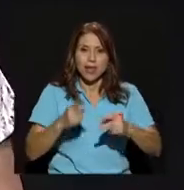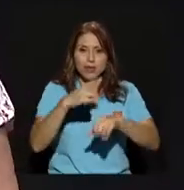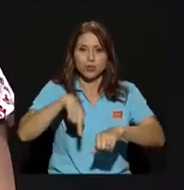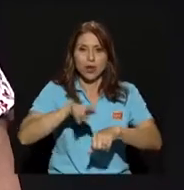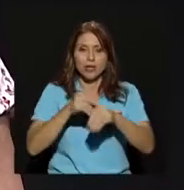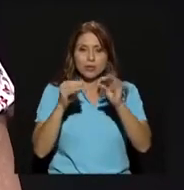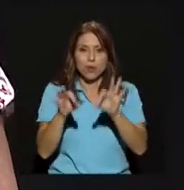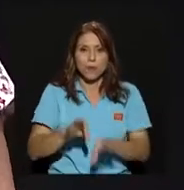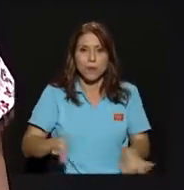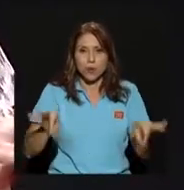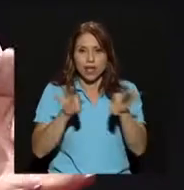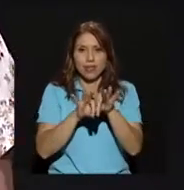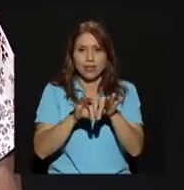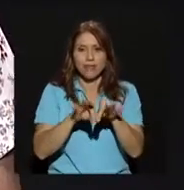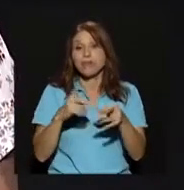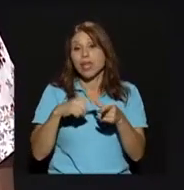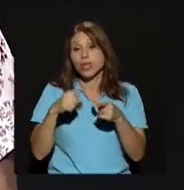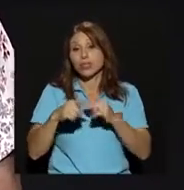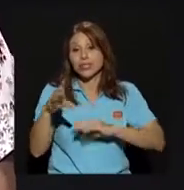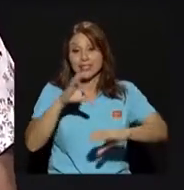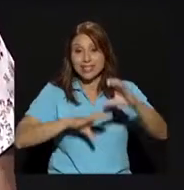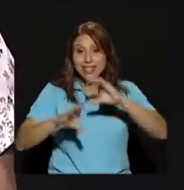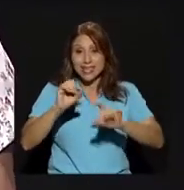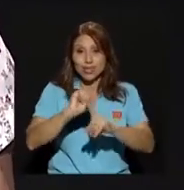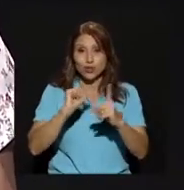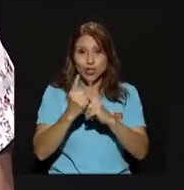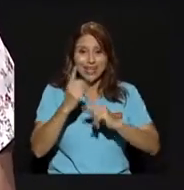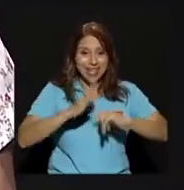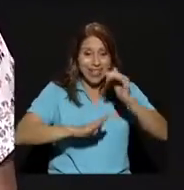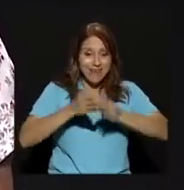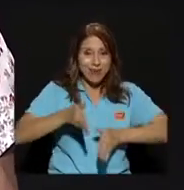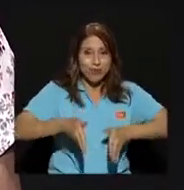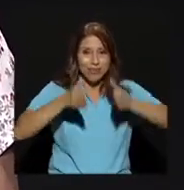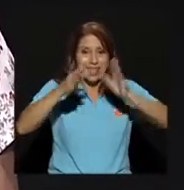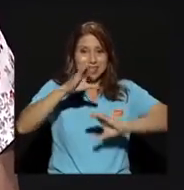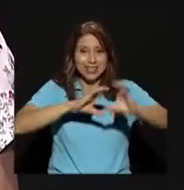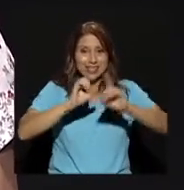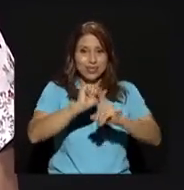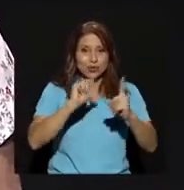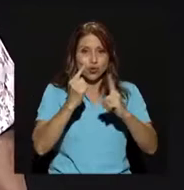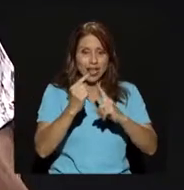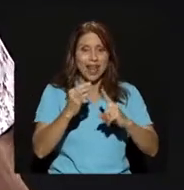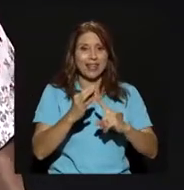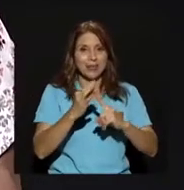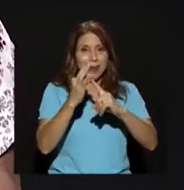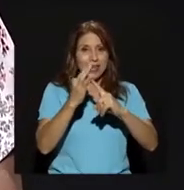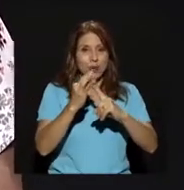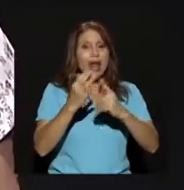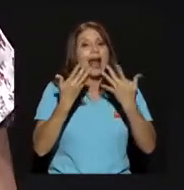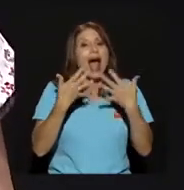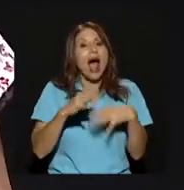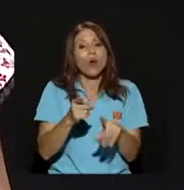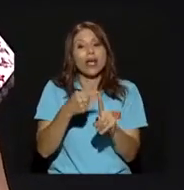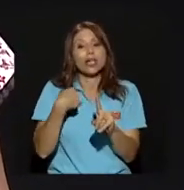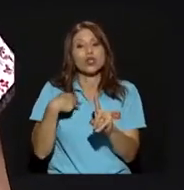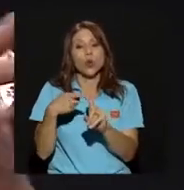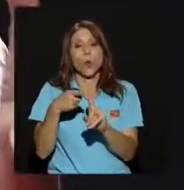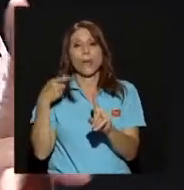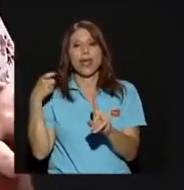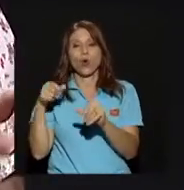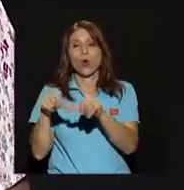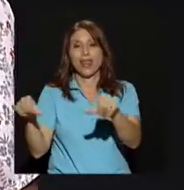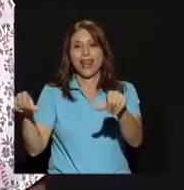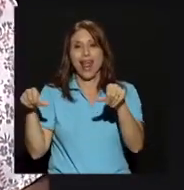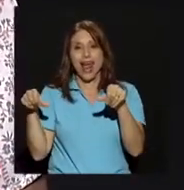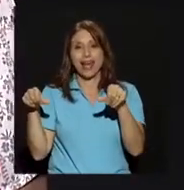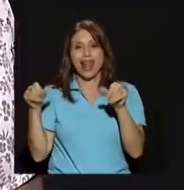importante. Entonces, Ciencias Sociales, que es la Facultad de Ciencias Sociales en particular, aunque yo vengo del área que en realidad